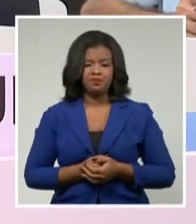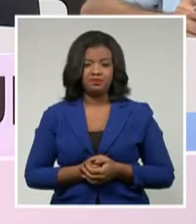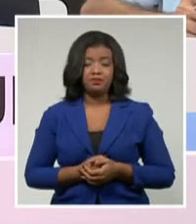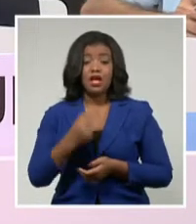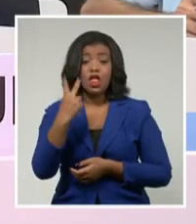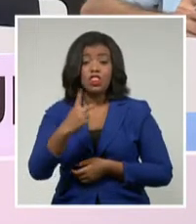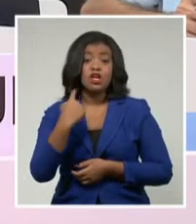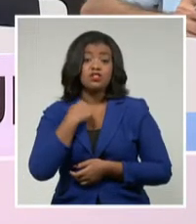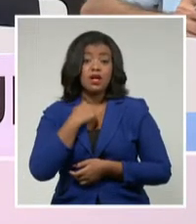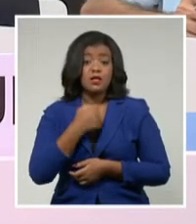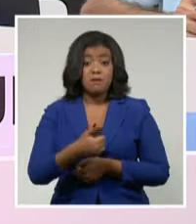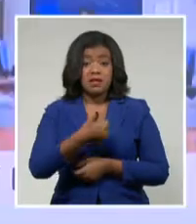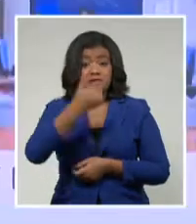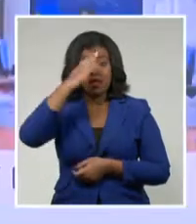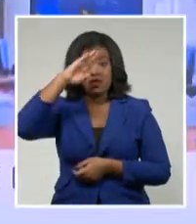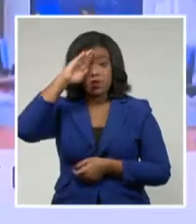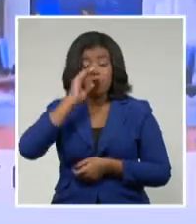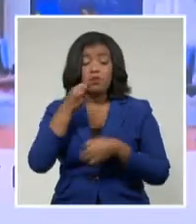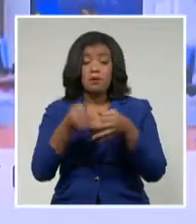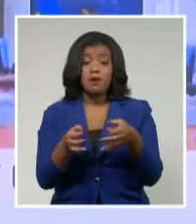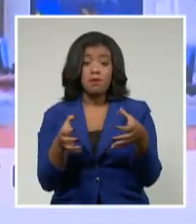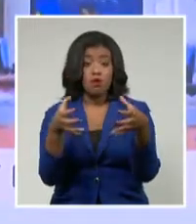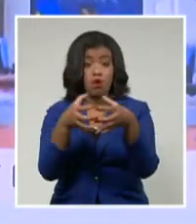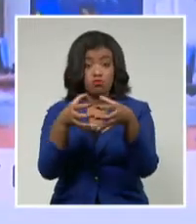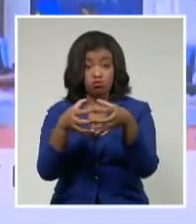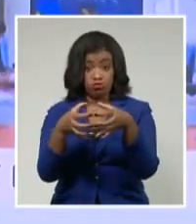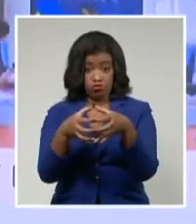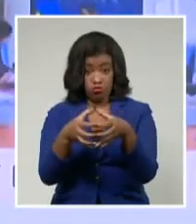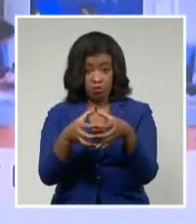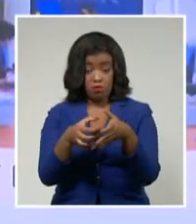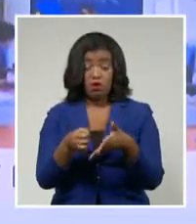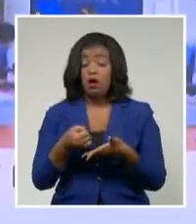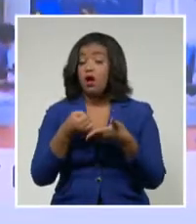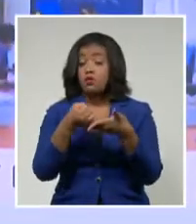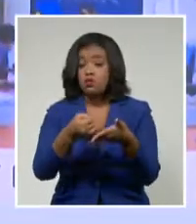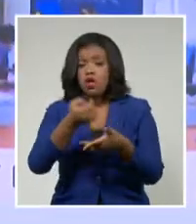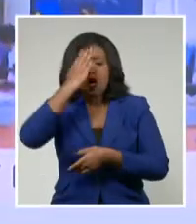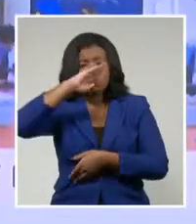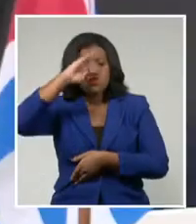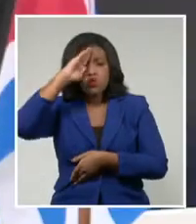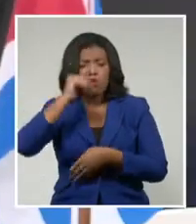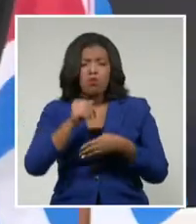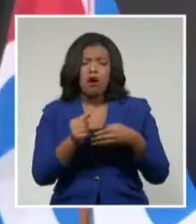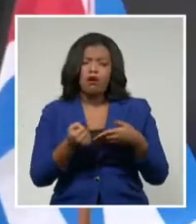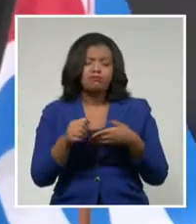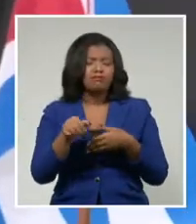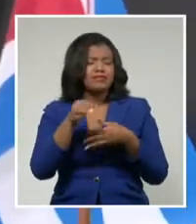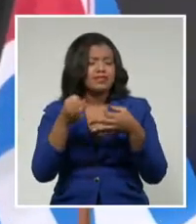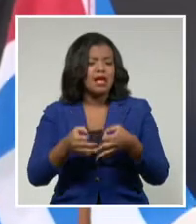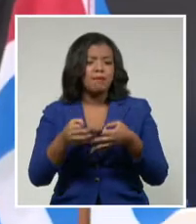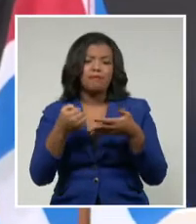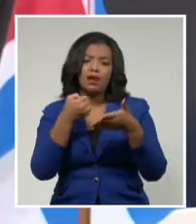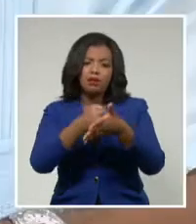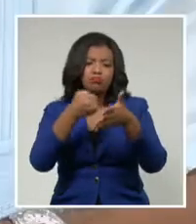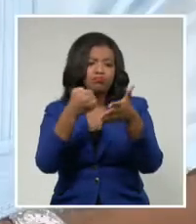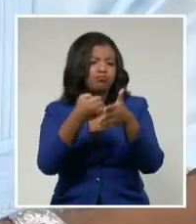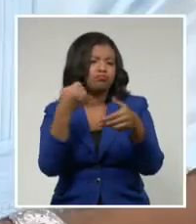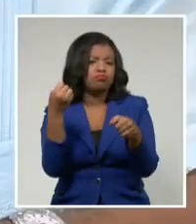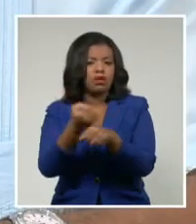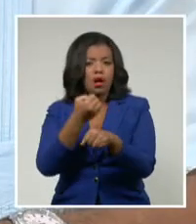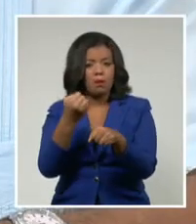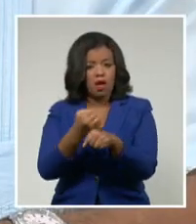de presidencia cubana en el Comité de Cooperación Sur-Sur, Cuba ha acompañado desde este órgano subsidiario de la CEPAL